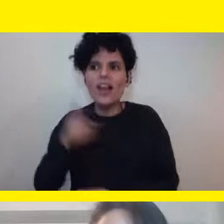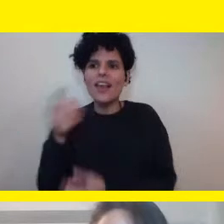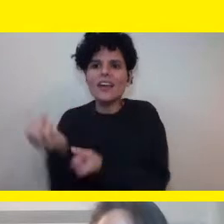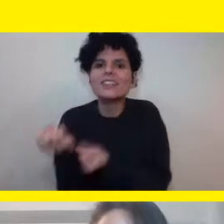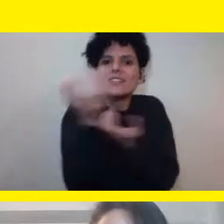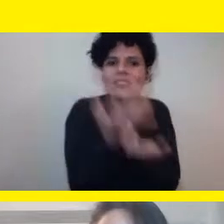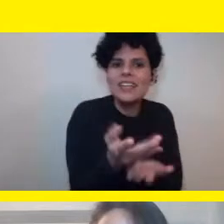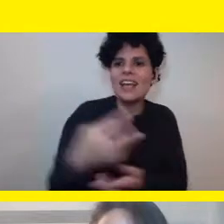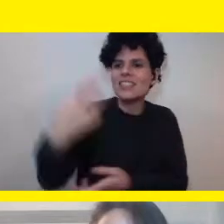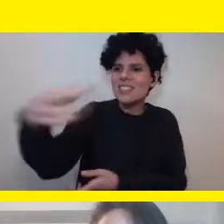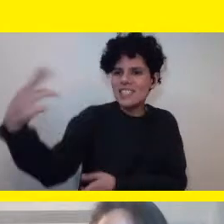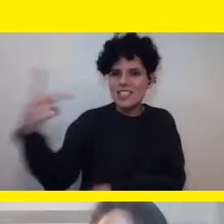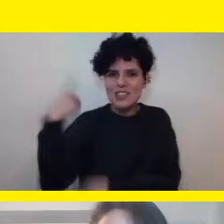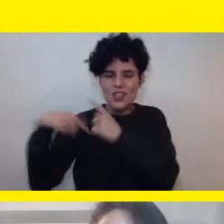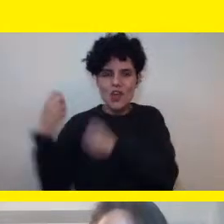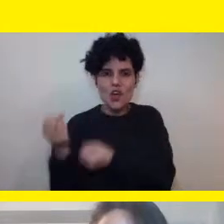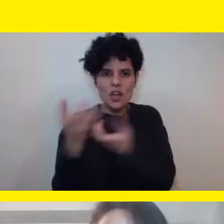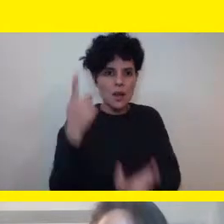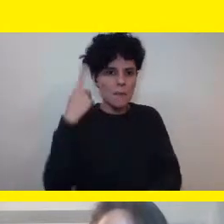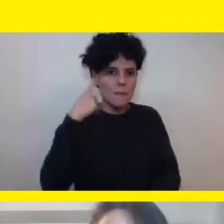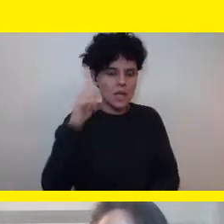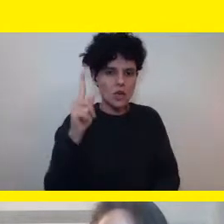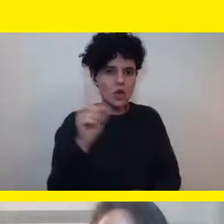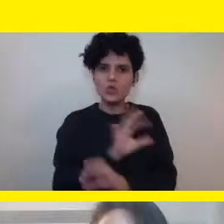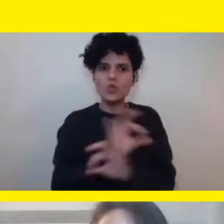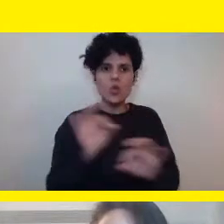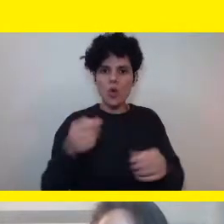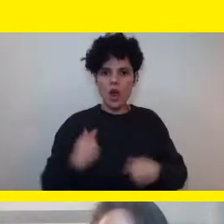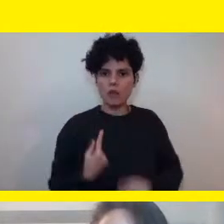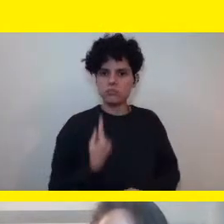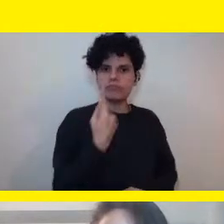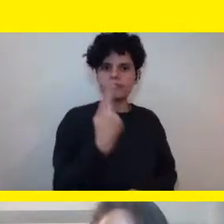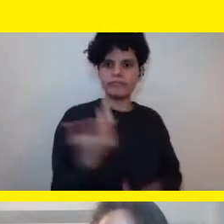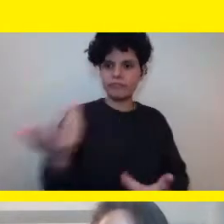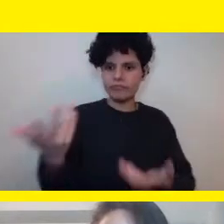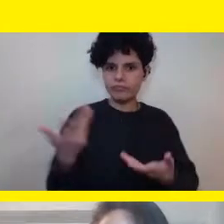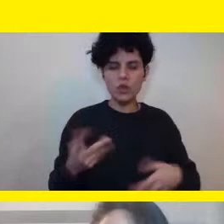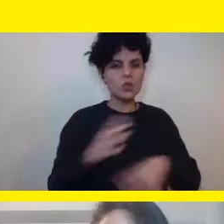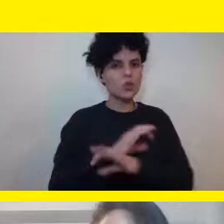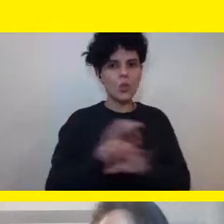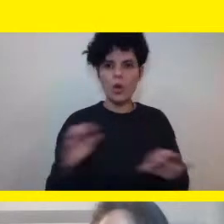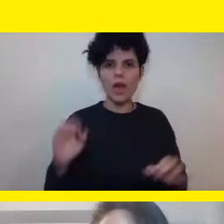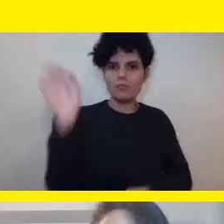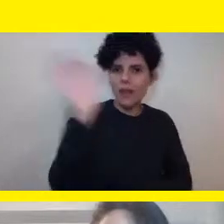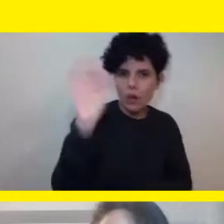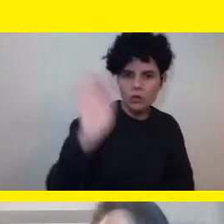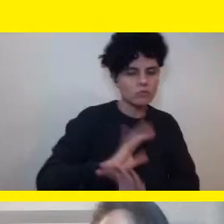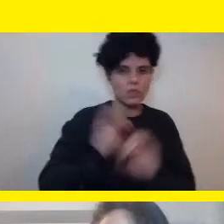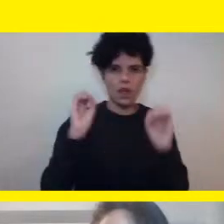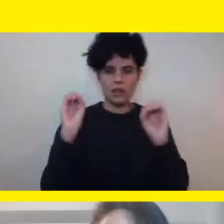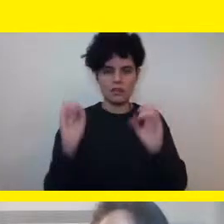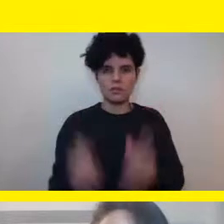nos recibieron, nunca me recibieron, y hasta el día de hoy yo no he visto, menos que nunca ahora,